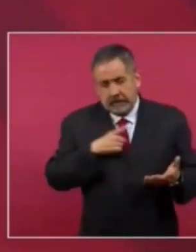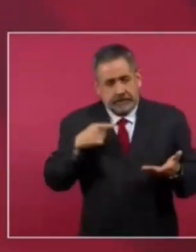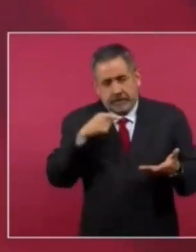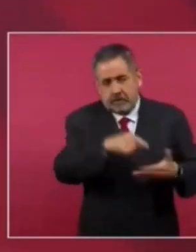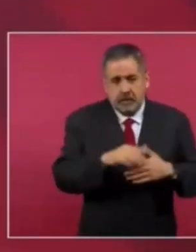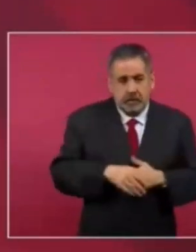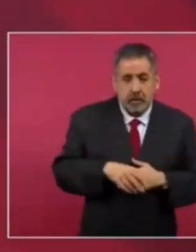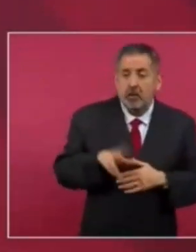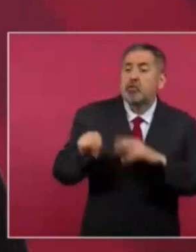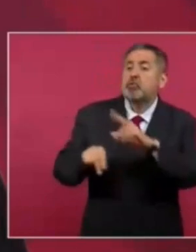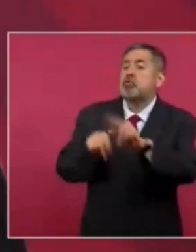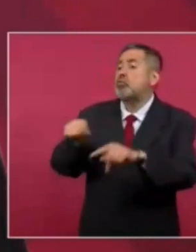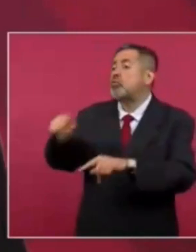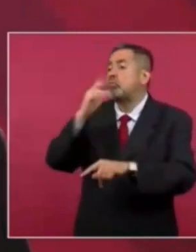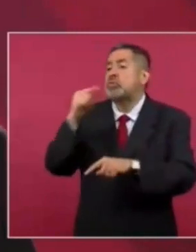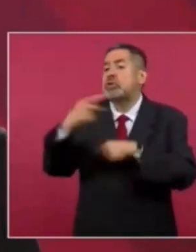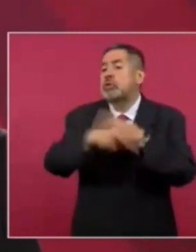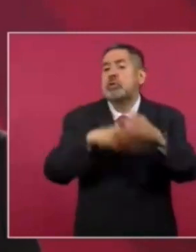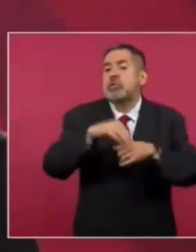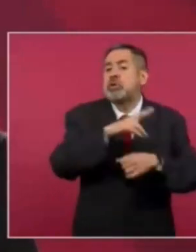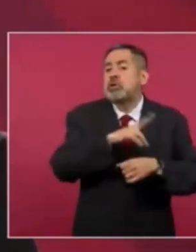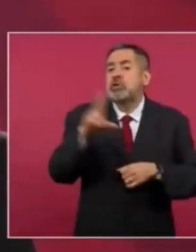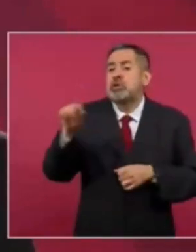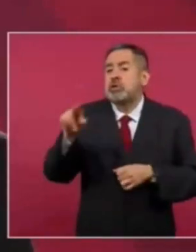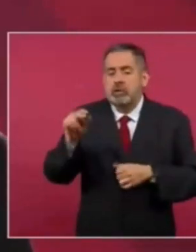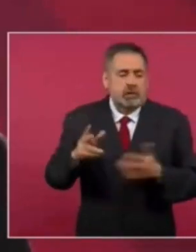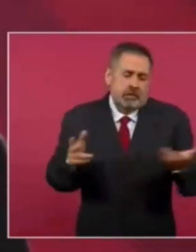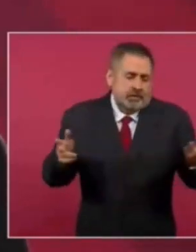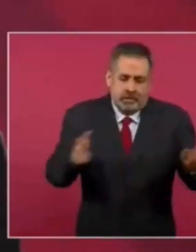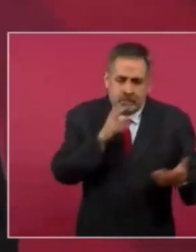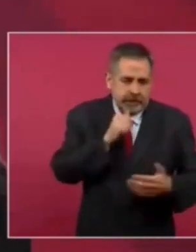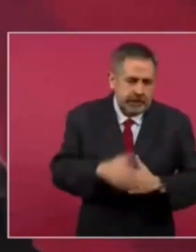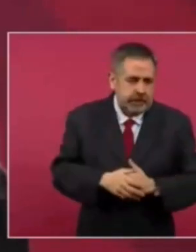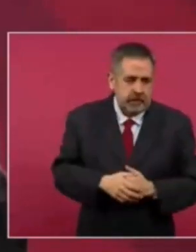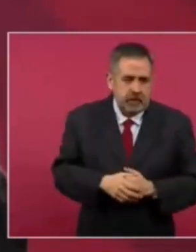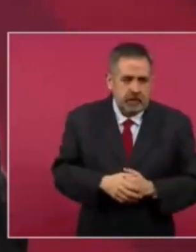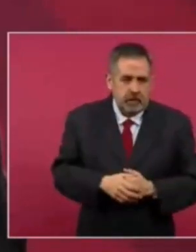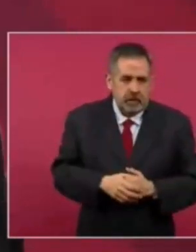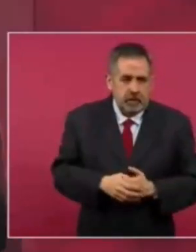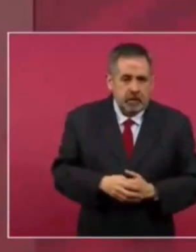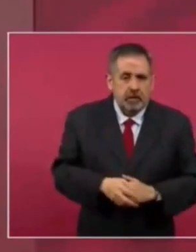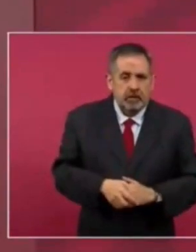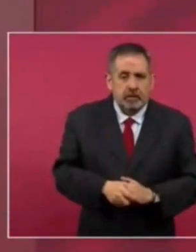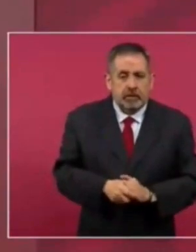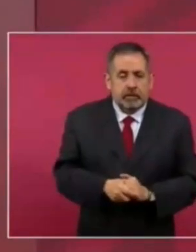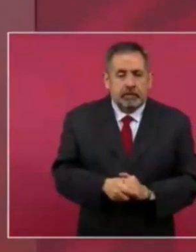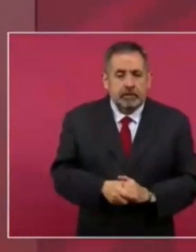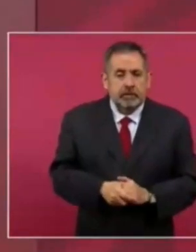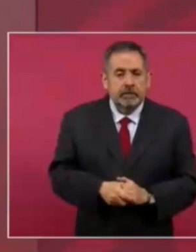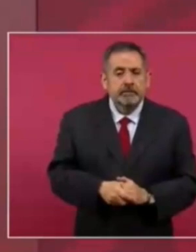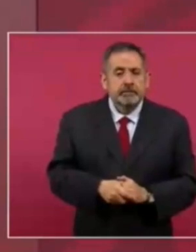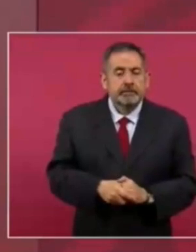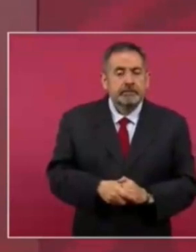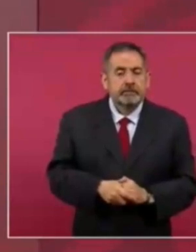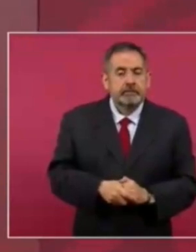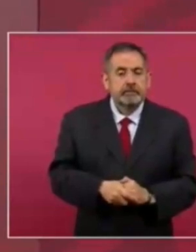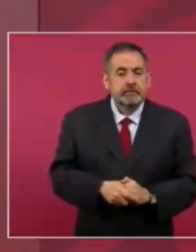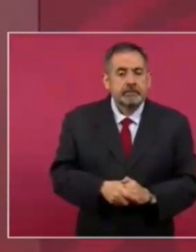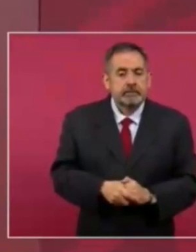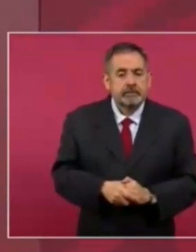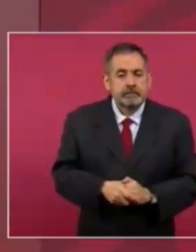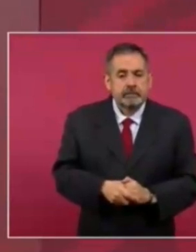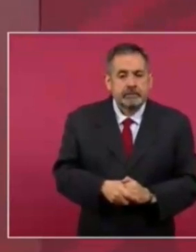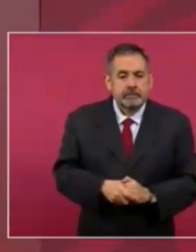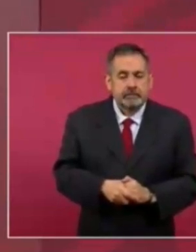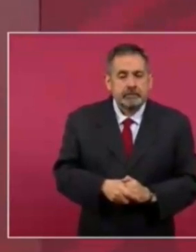reitera que actualmente él considera que la ciudadanía está bastante consciente políticamente hablando y que